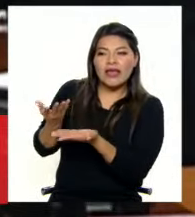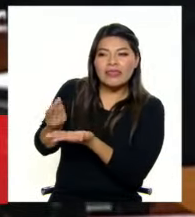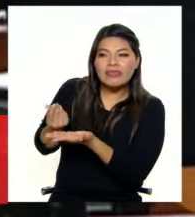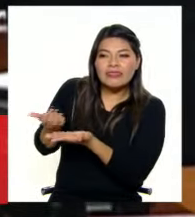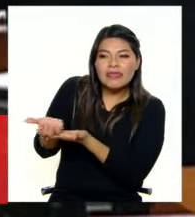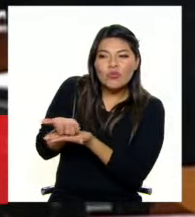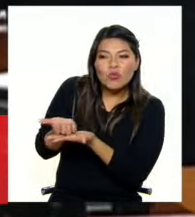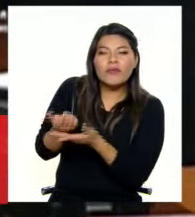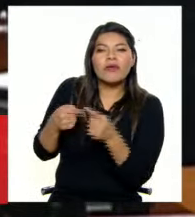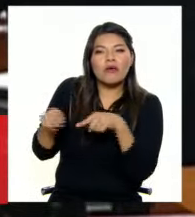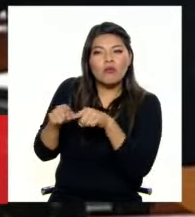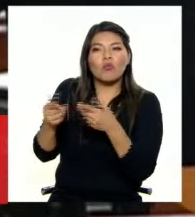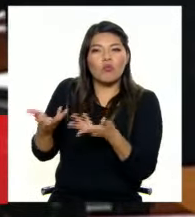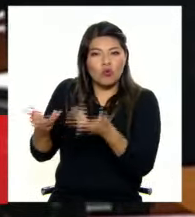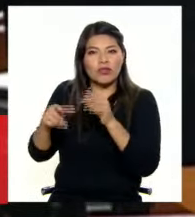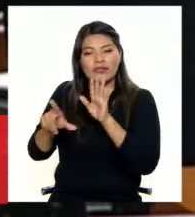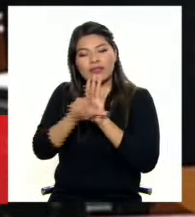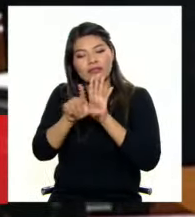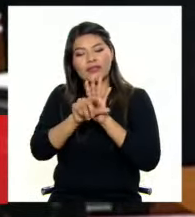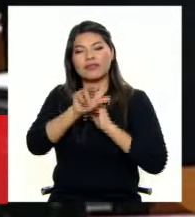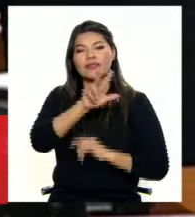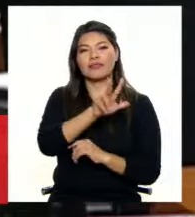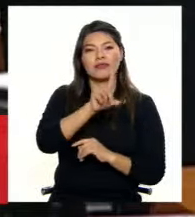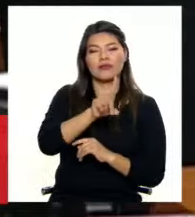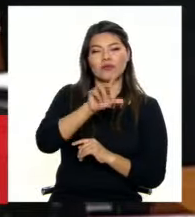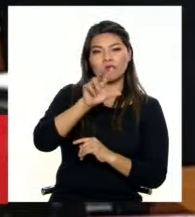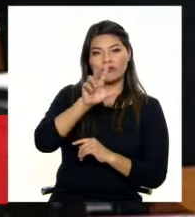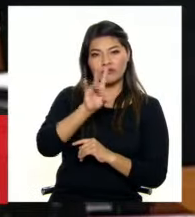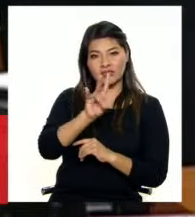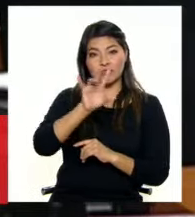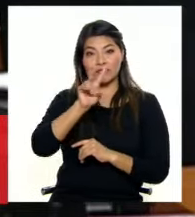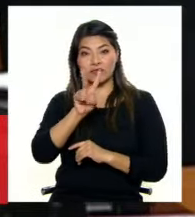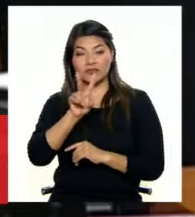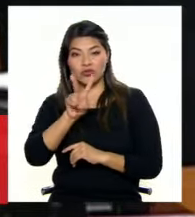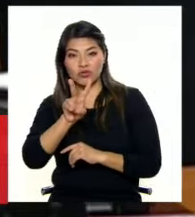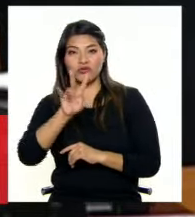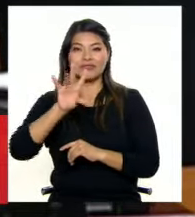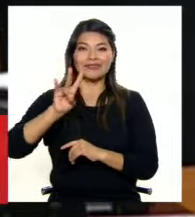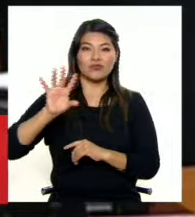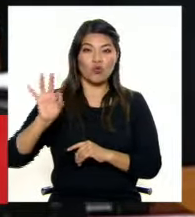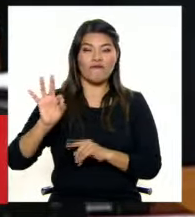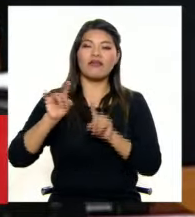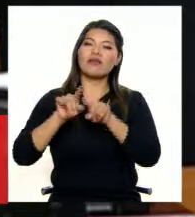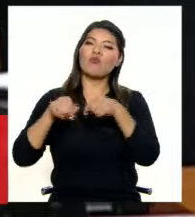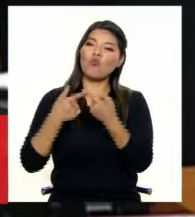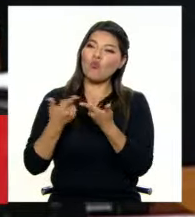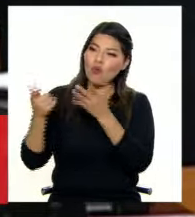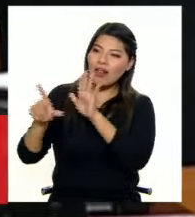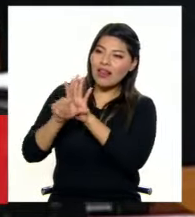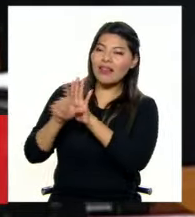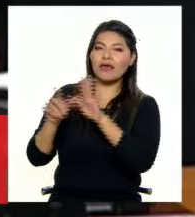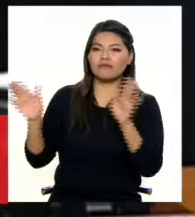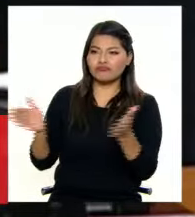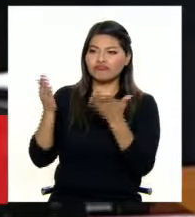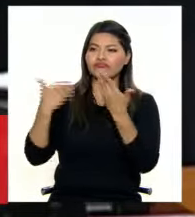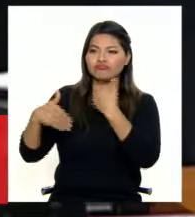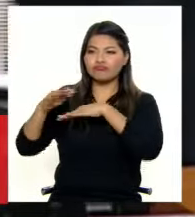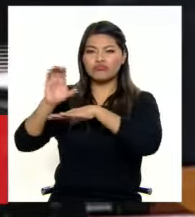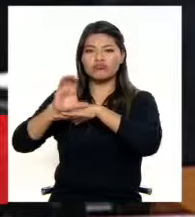y complementa los alcances de la Ley 31279, ley que regula el procedimiento concursal de apoyo a la actividad